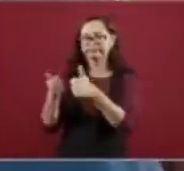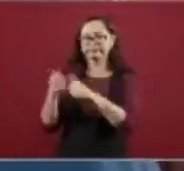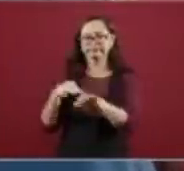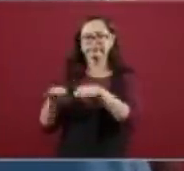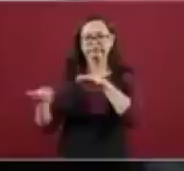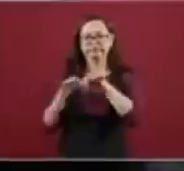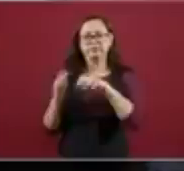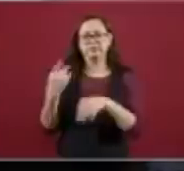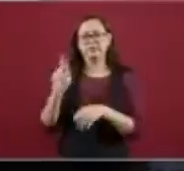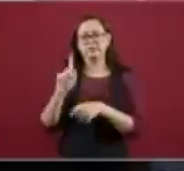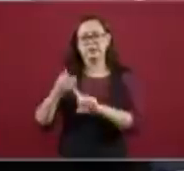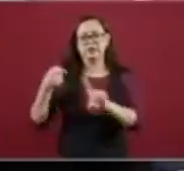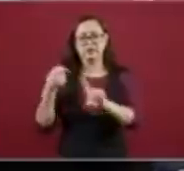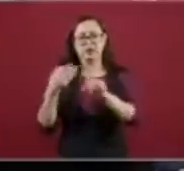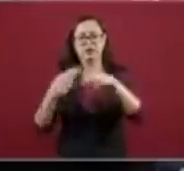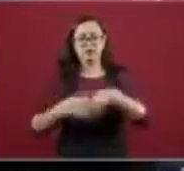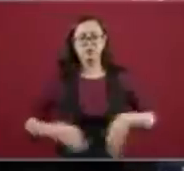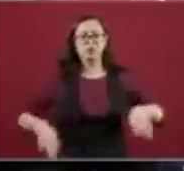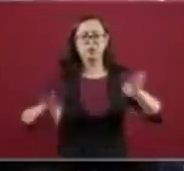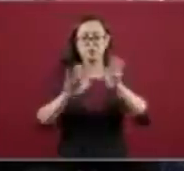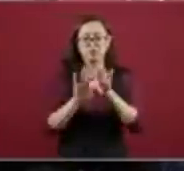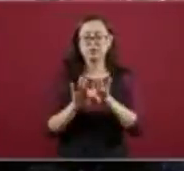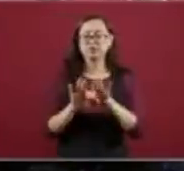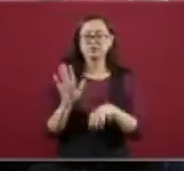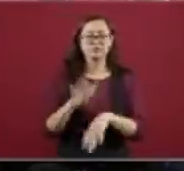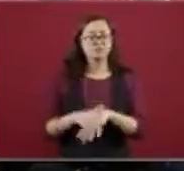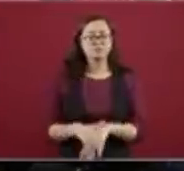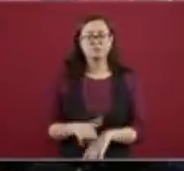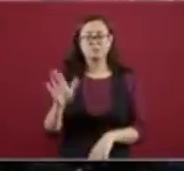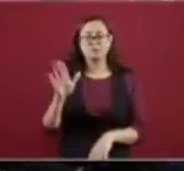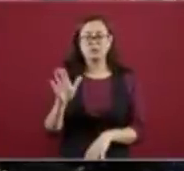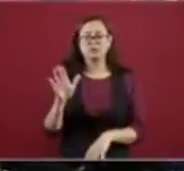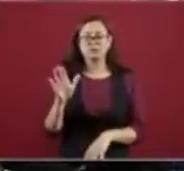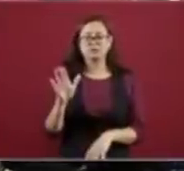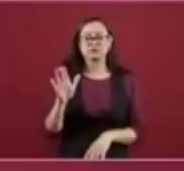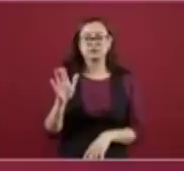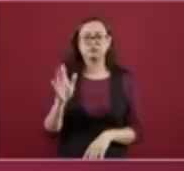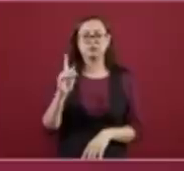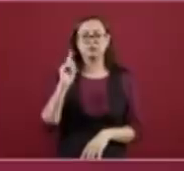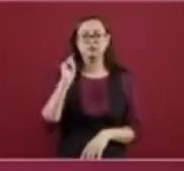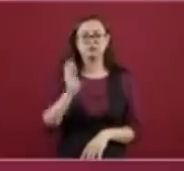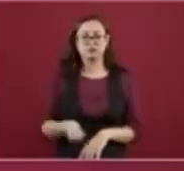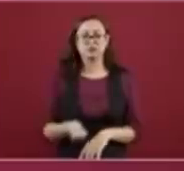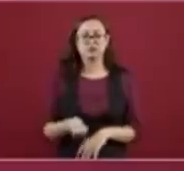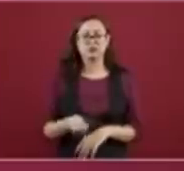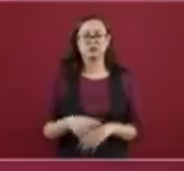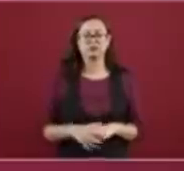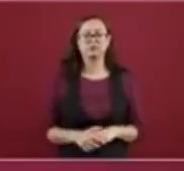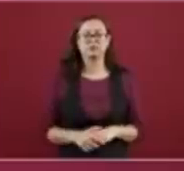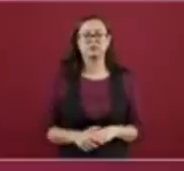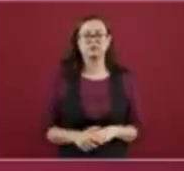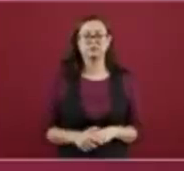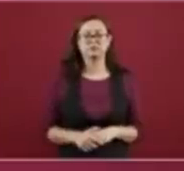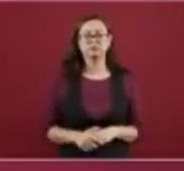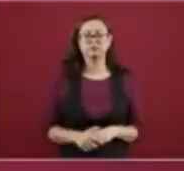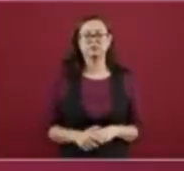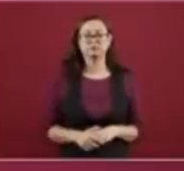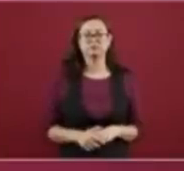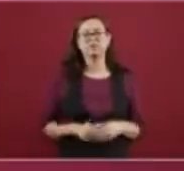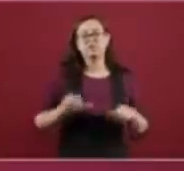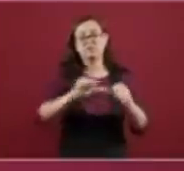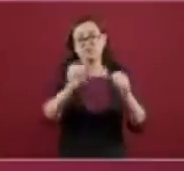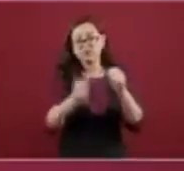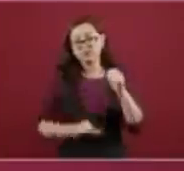importante de esto y que tiene que ver con el llamado a los artistas, a los